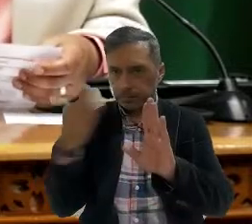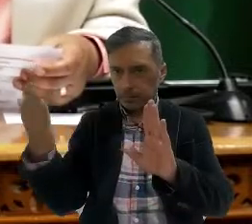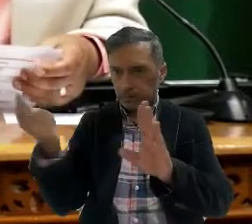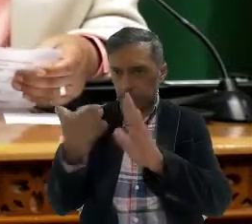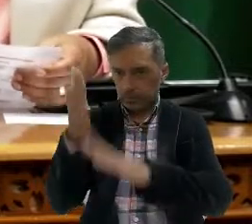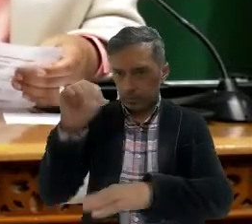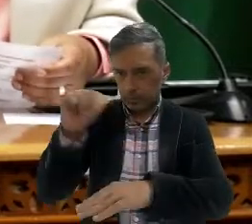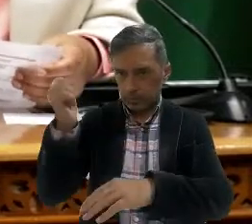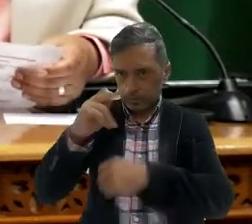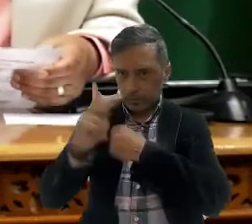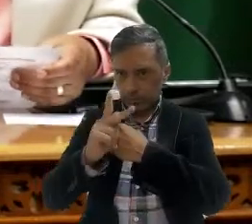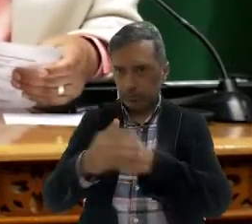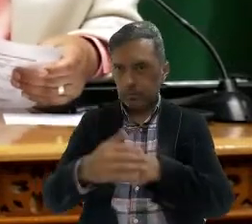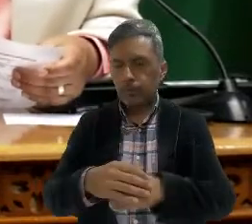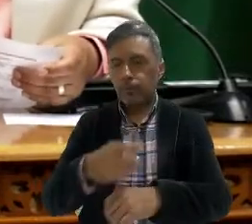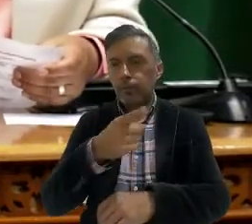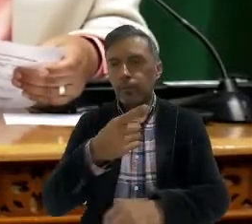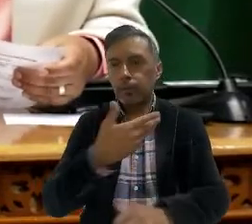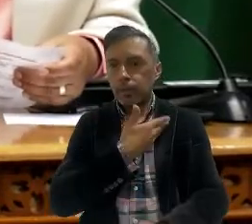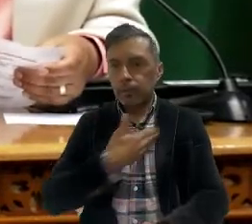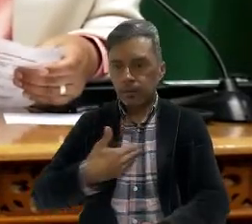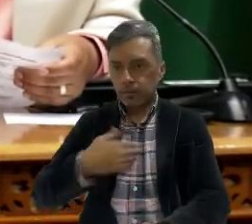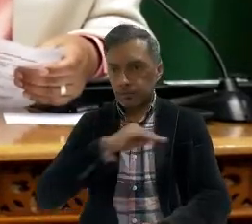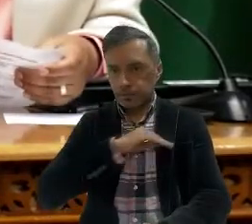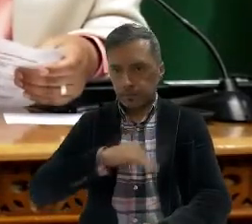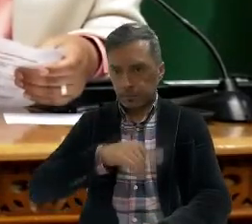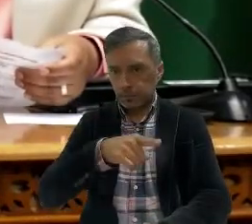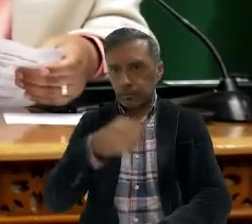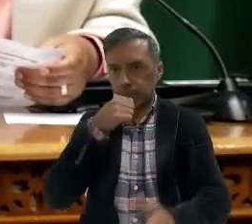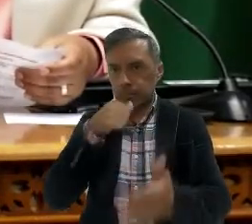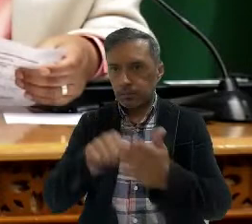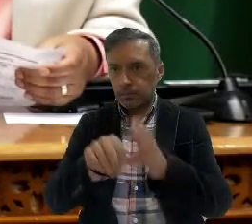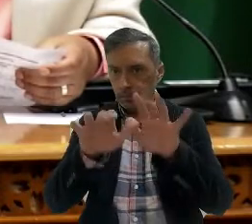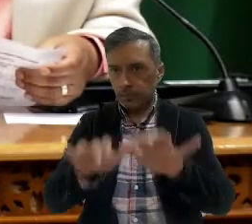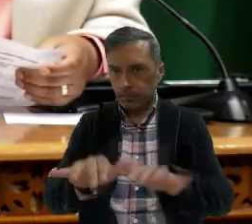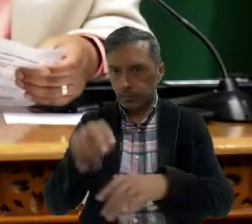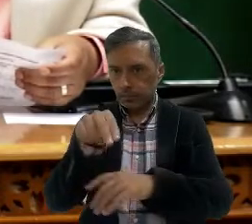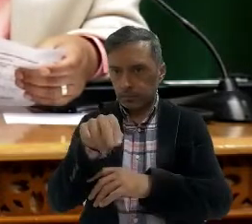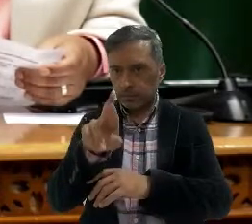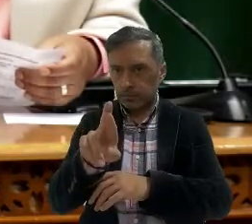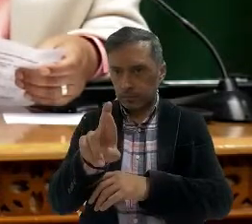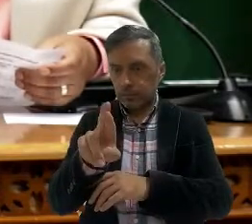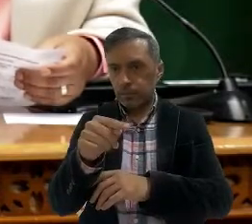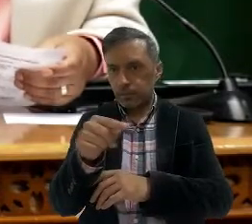Dependencia Presidencia Municipal, oficio